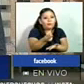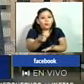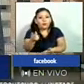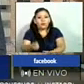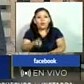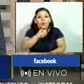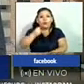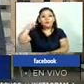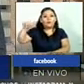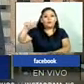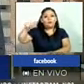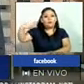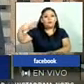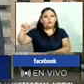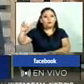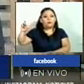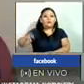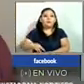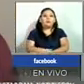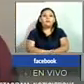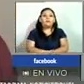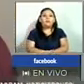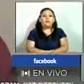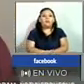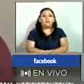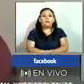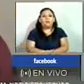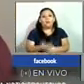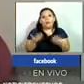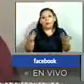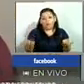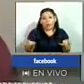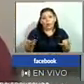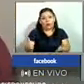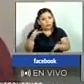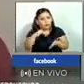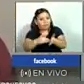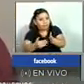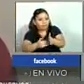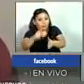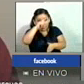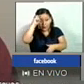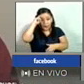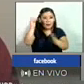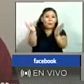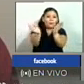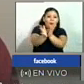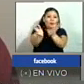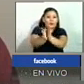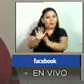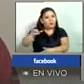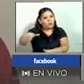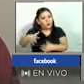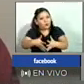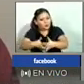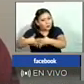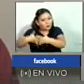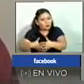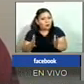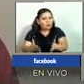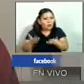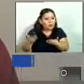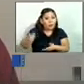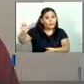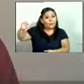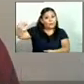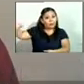Jair Díaz Voz de América Bogotá Y a pesar de la reapertura económica en mayo en los Estados Unidos el envío